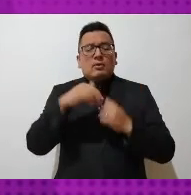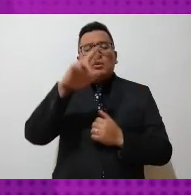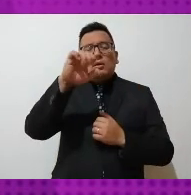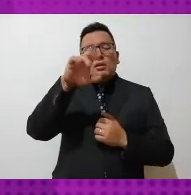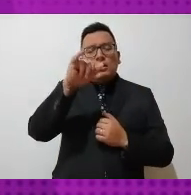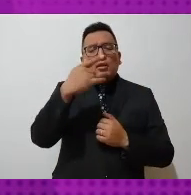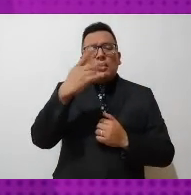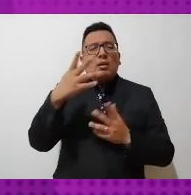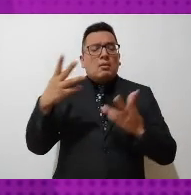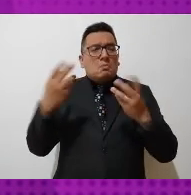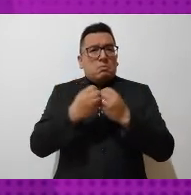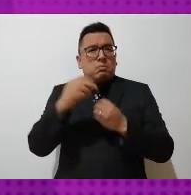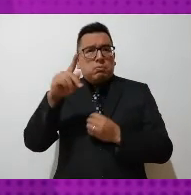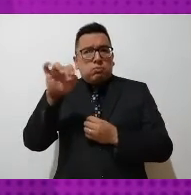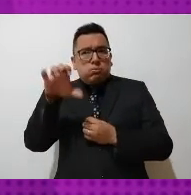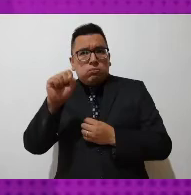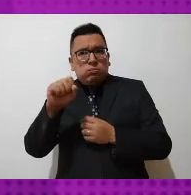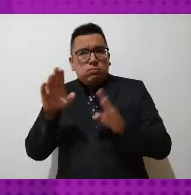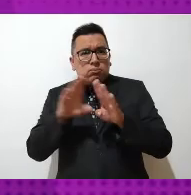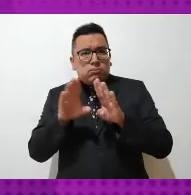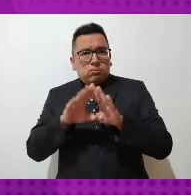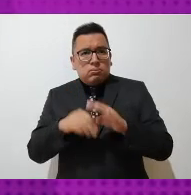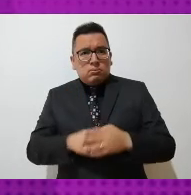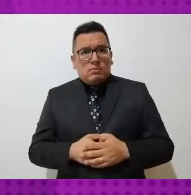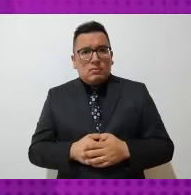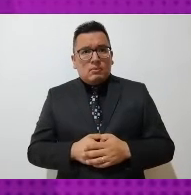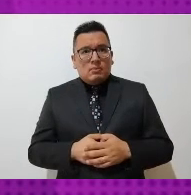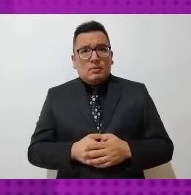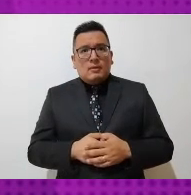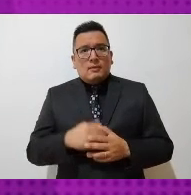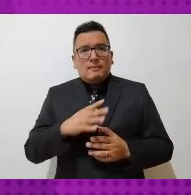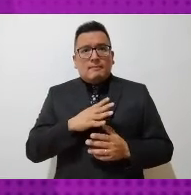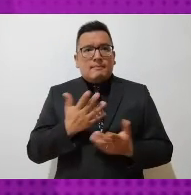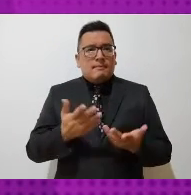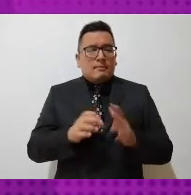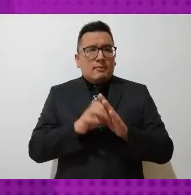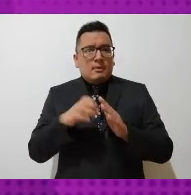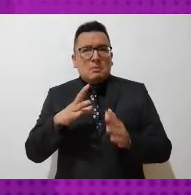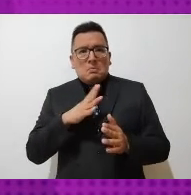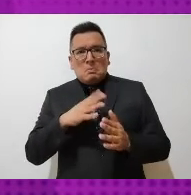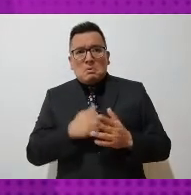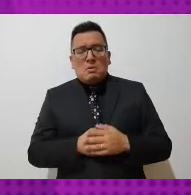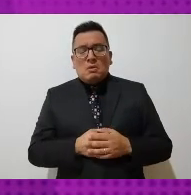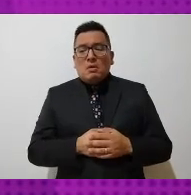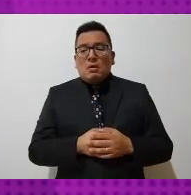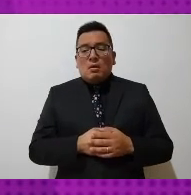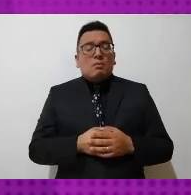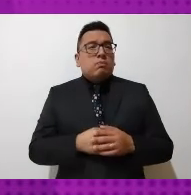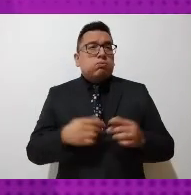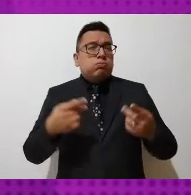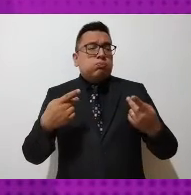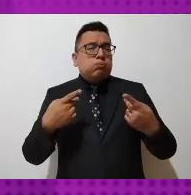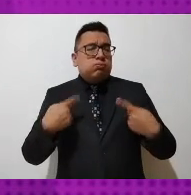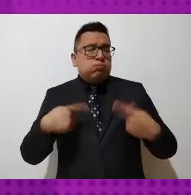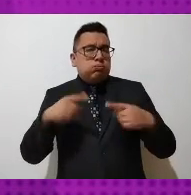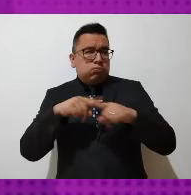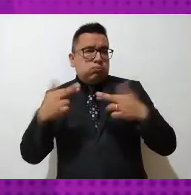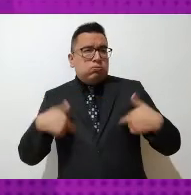los soples y qué grupos, ya nos dijiste que tienen vocalías, por ejemplo, tenemos vocalías con las cuales se ha